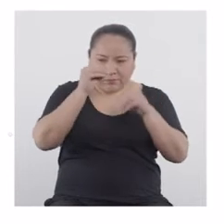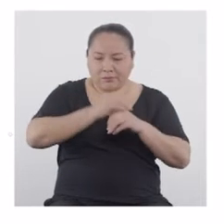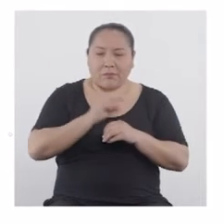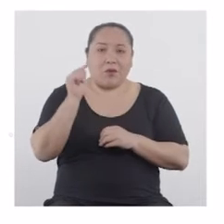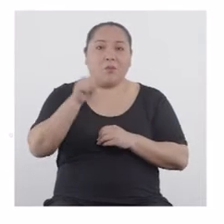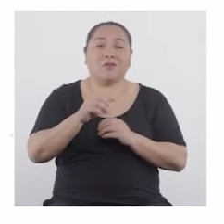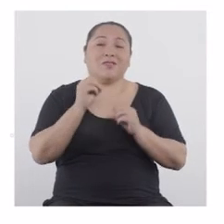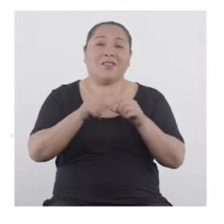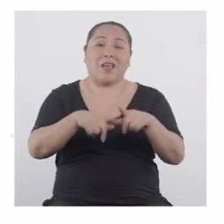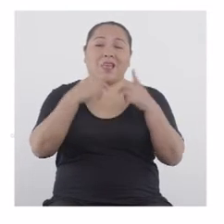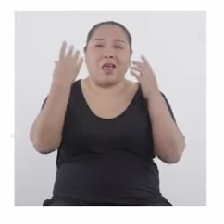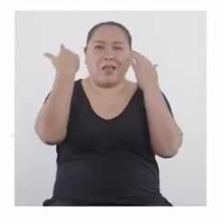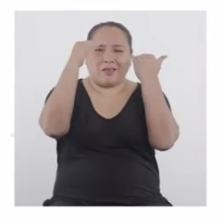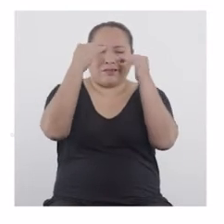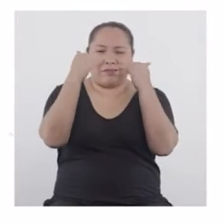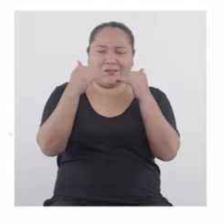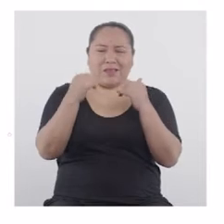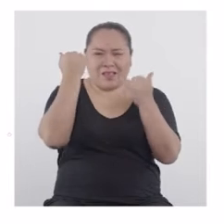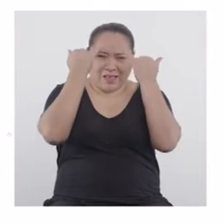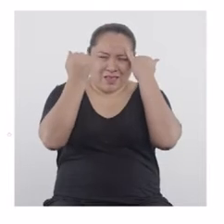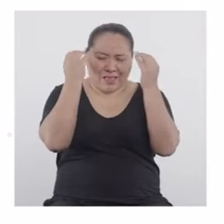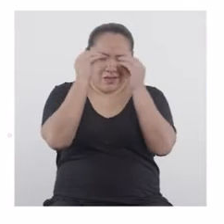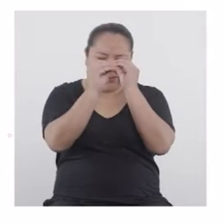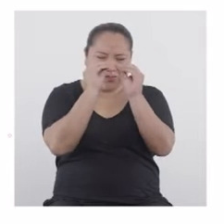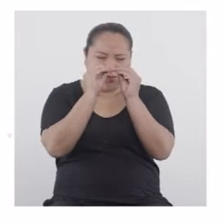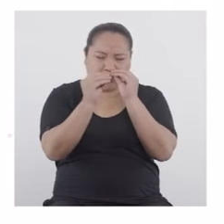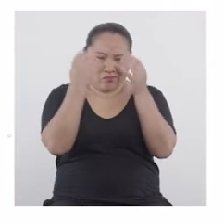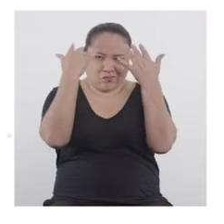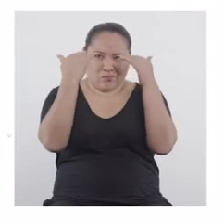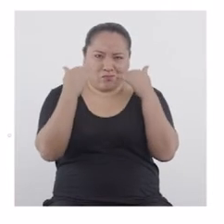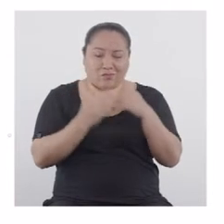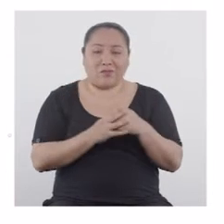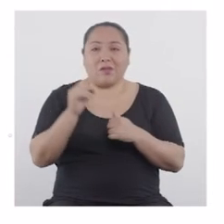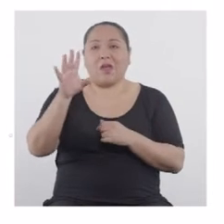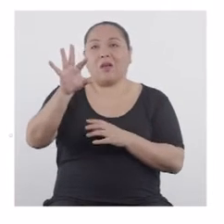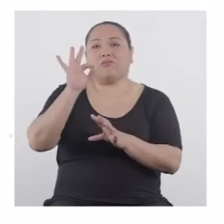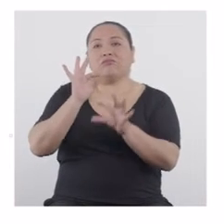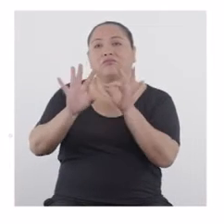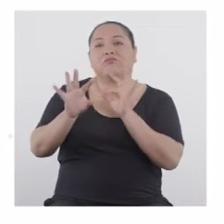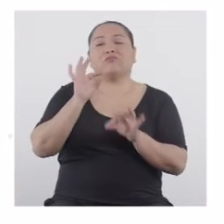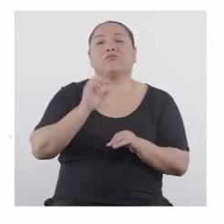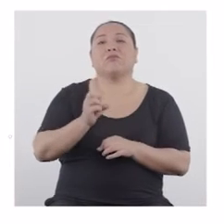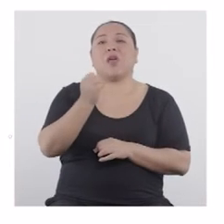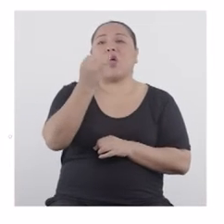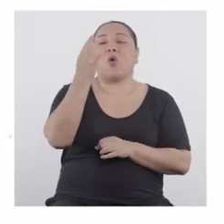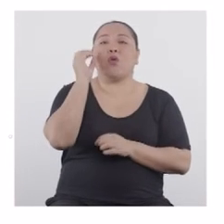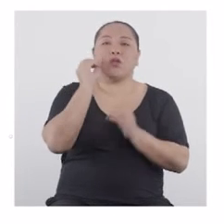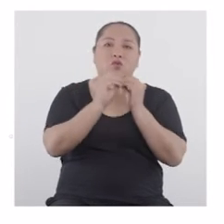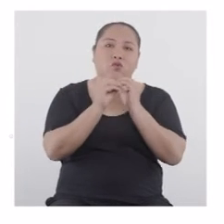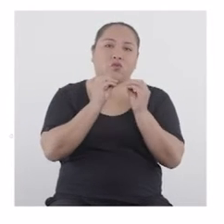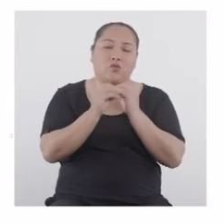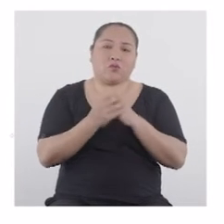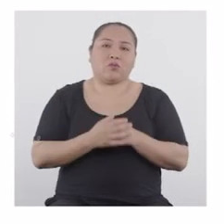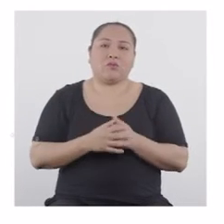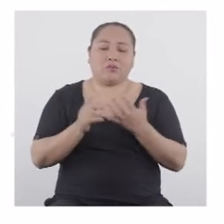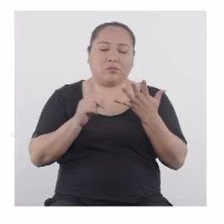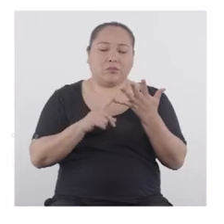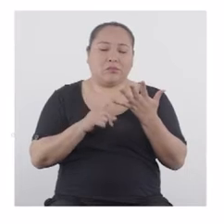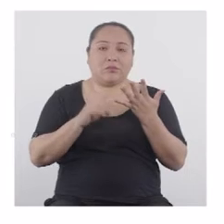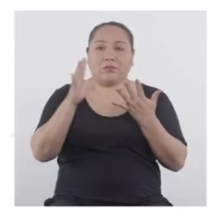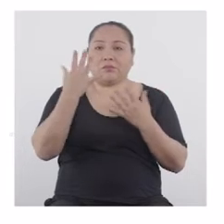donde concebiste una gran cantidad de ideas con alternativas creativas a fin de elegir las posibles soluciones.